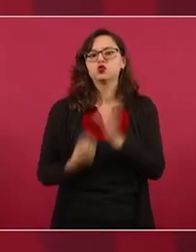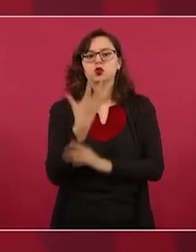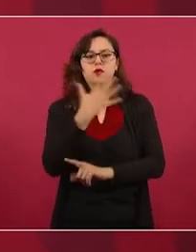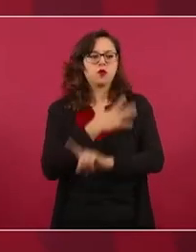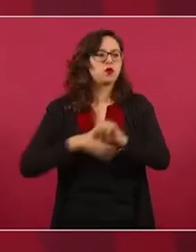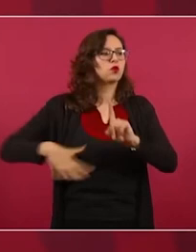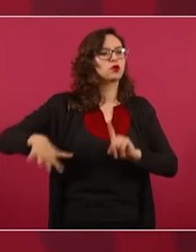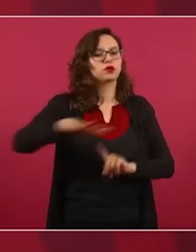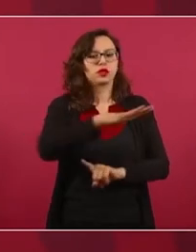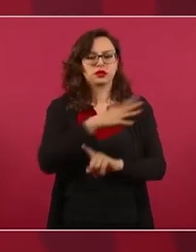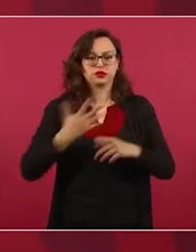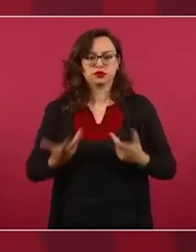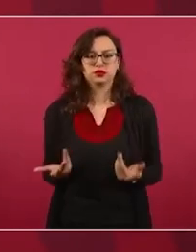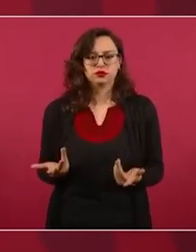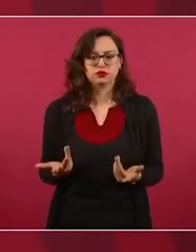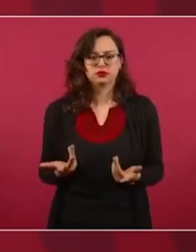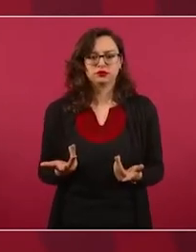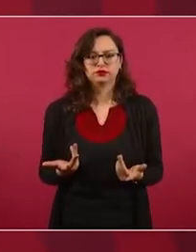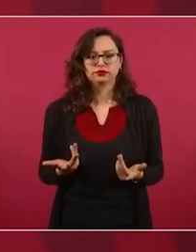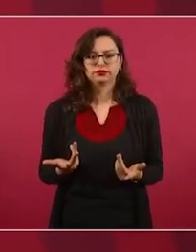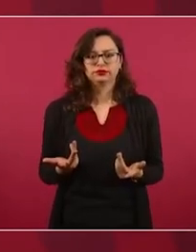hacen una maniobra